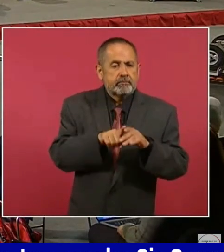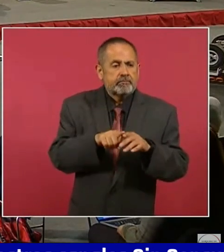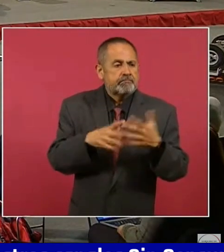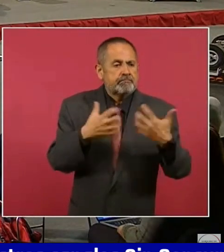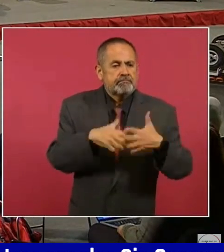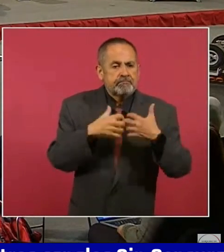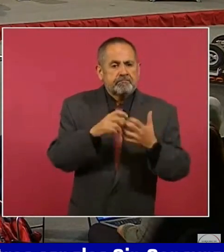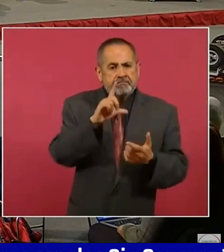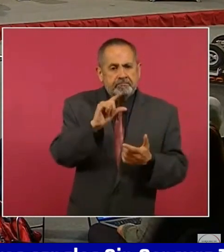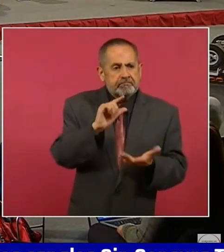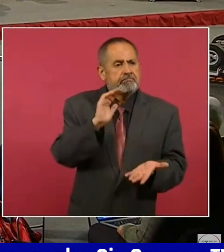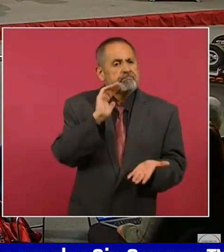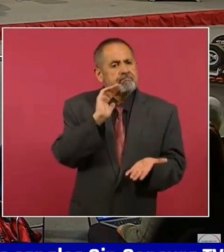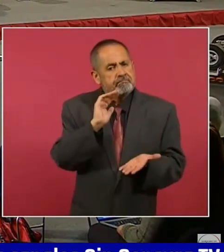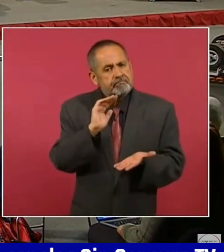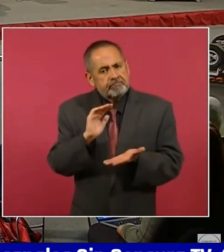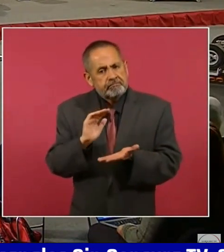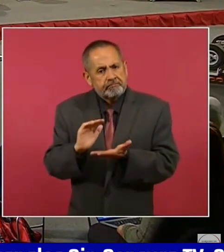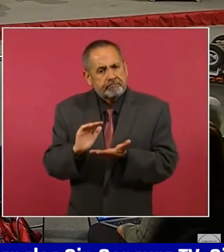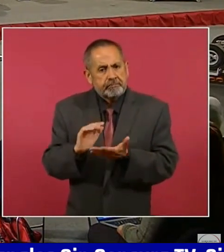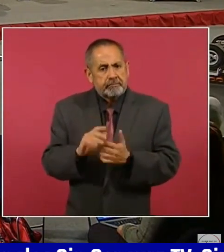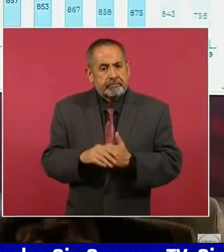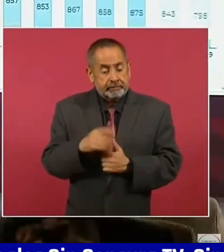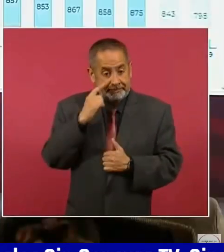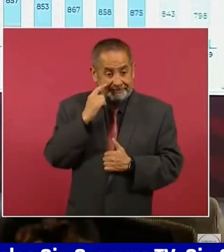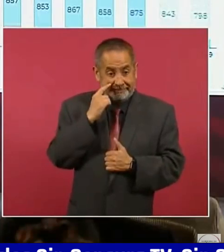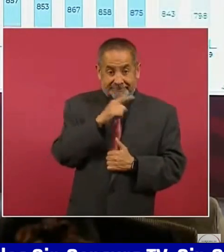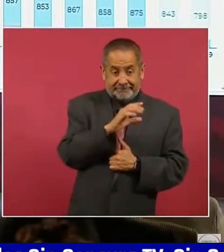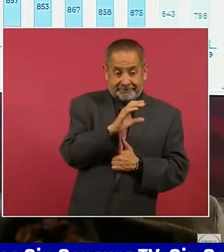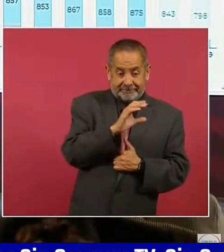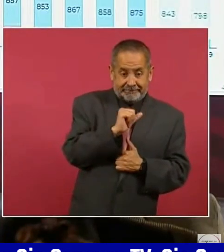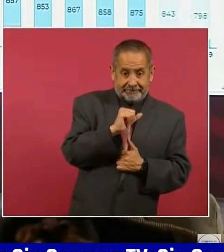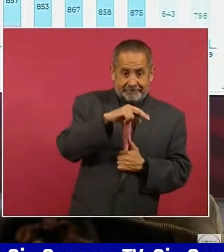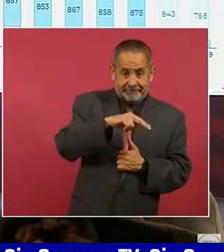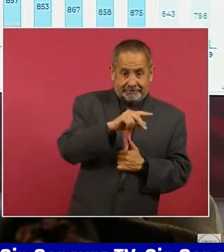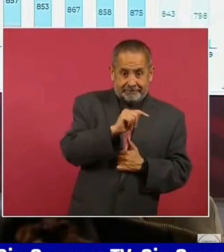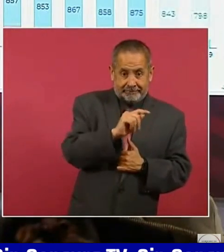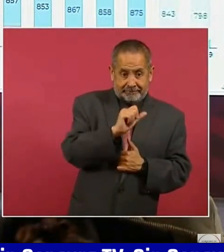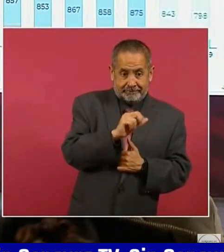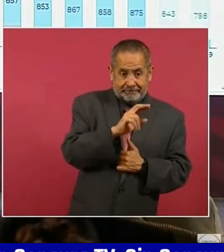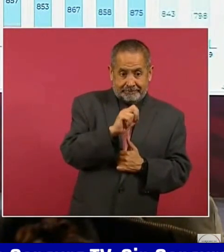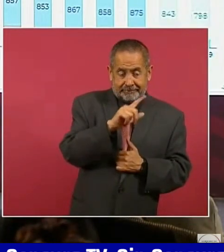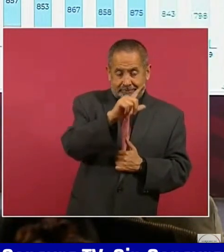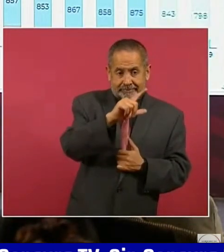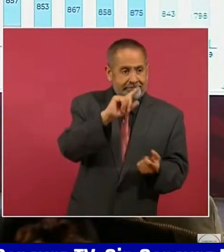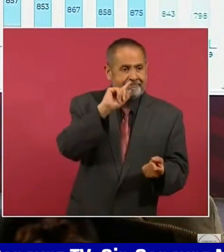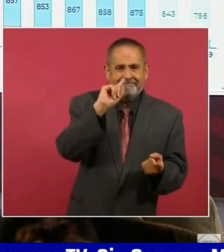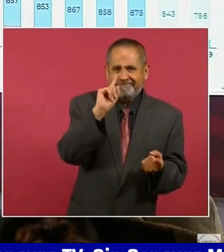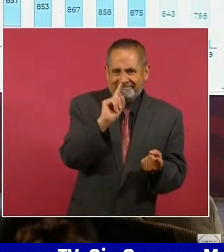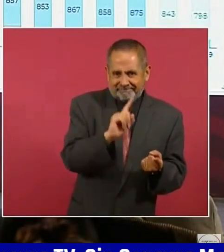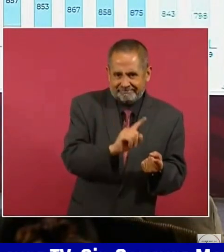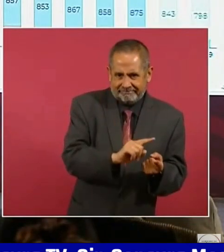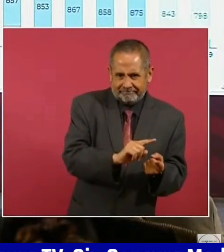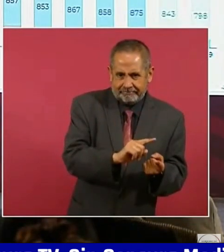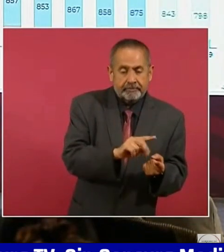producción, y justo cuando Cantarell empieza a declinar ya de manera muy